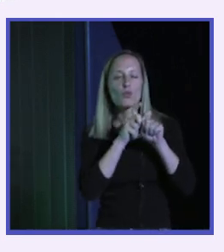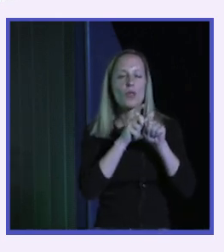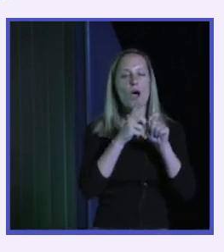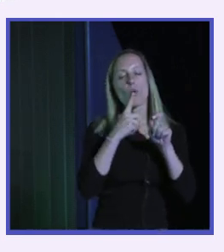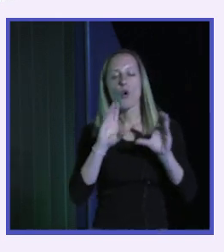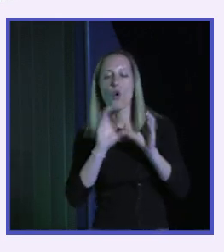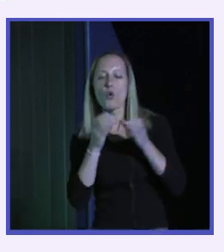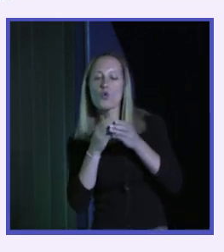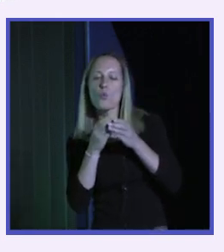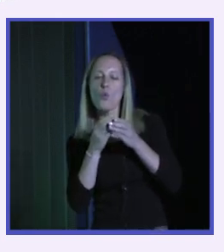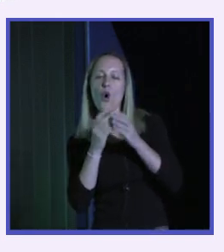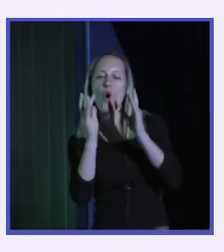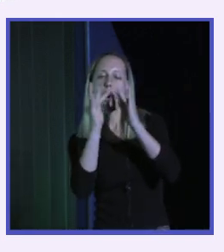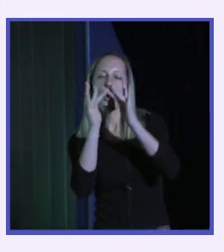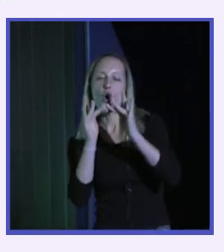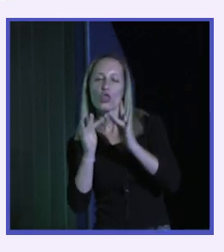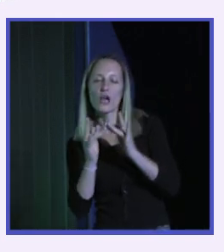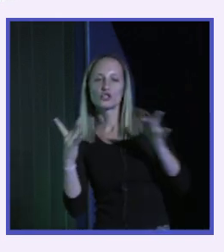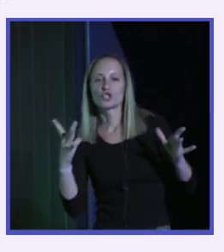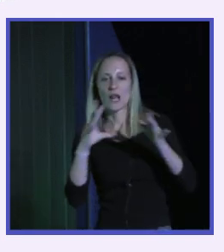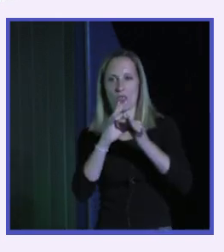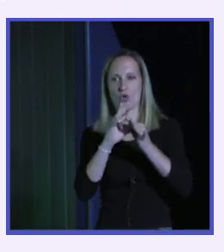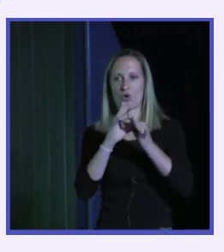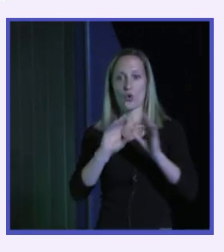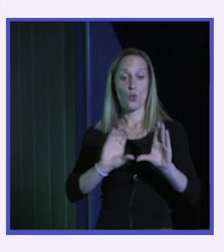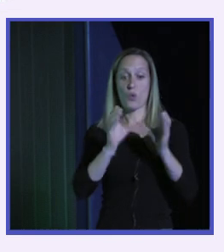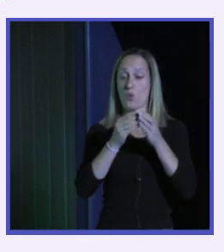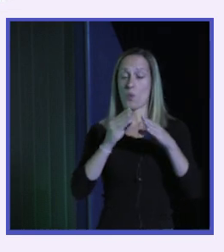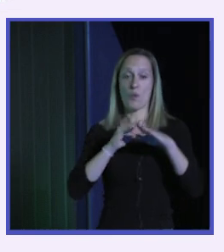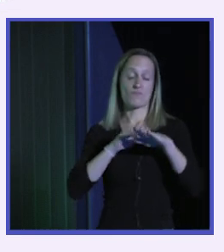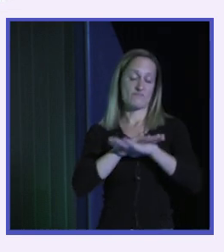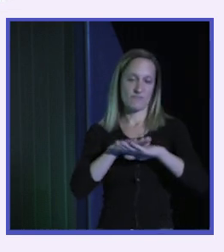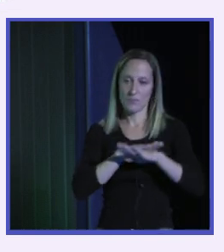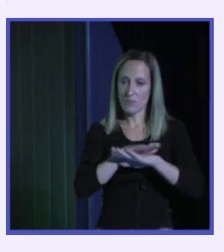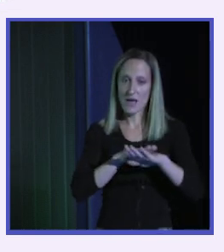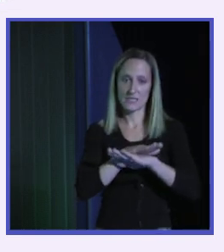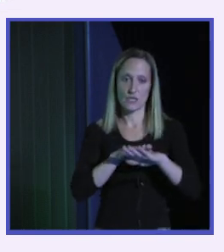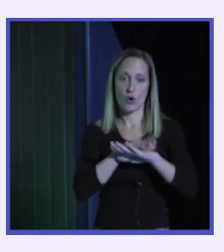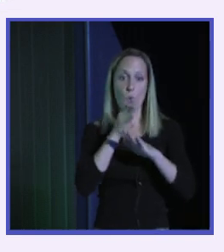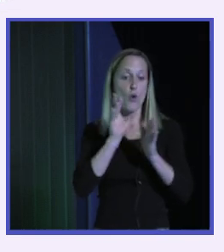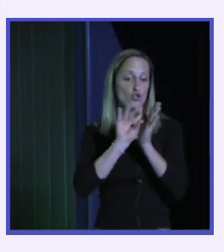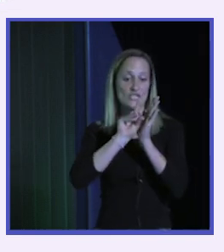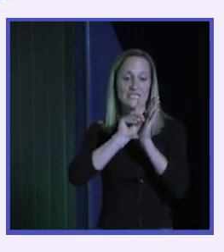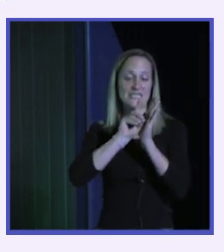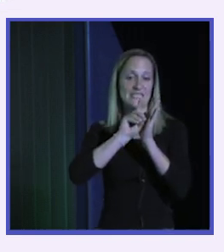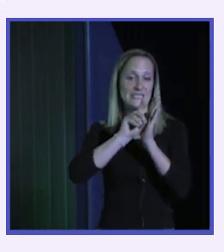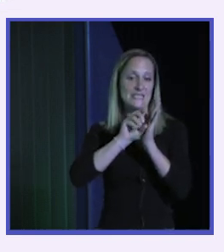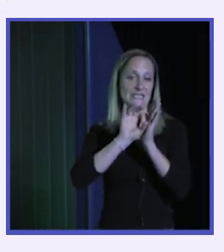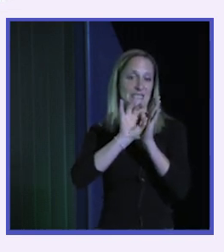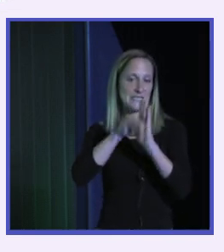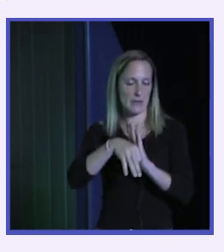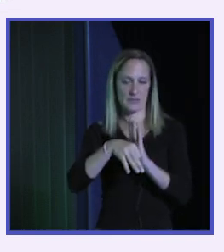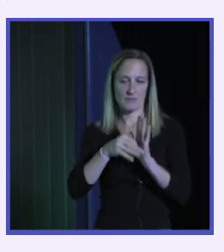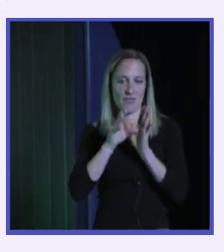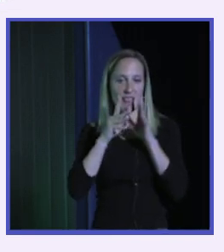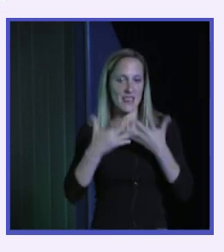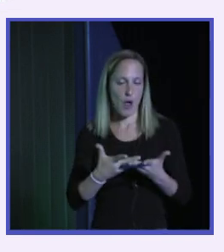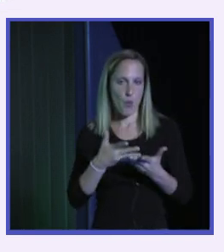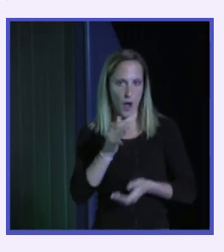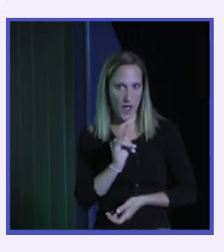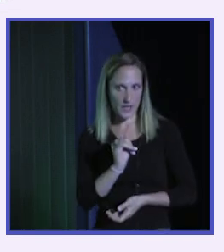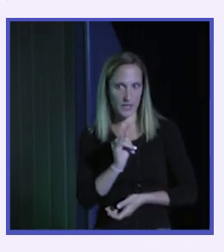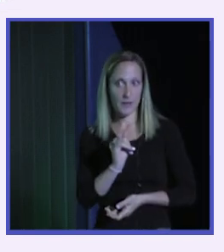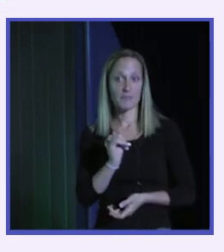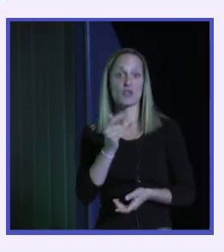de contactos, ¿vale? Algo muy básico que está en una knowledge base de ServiceNow. Pues automáticamente sabe que esa información está